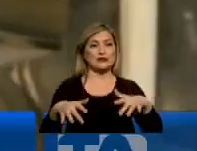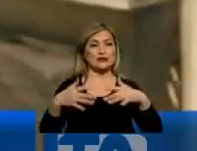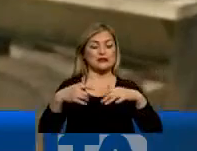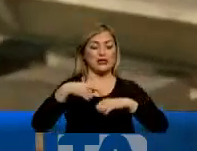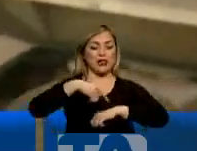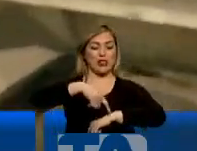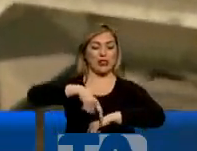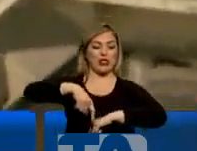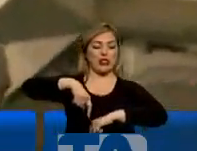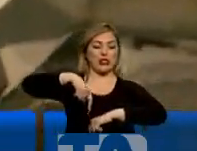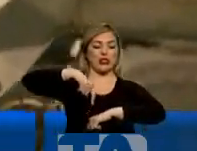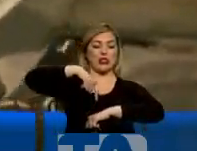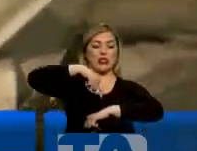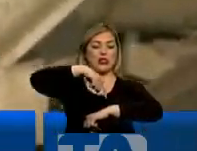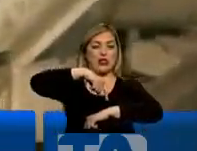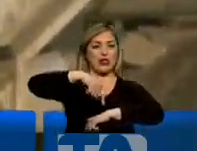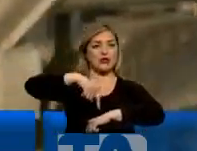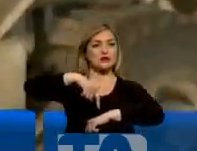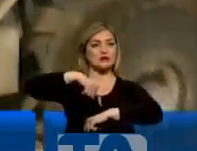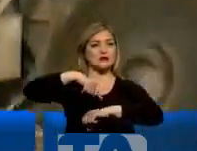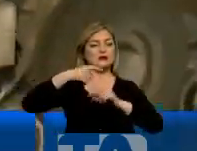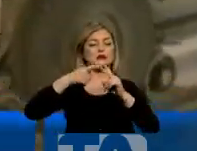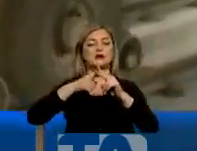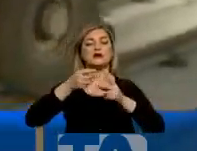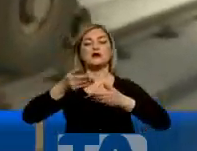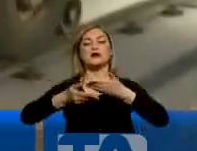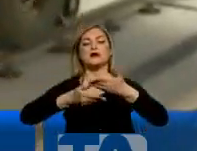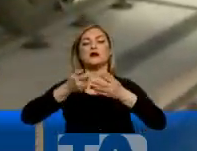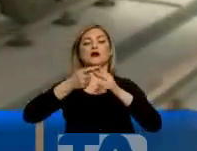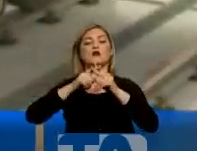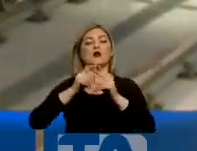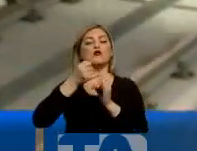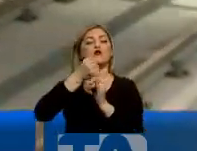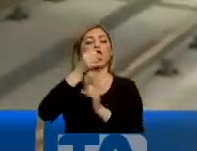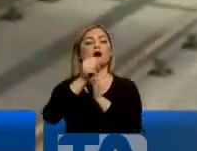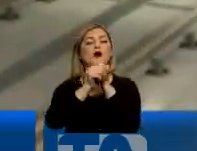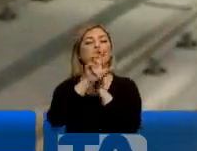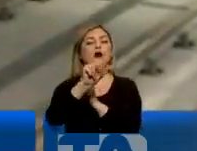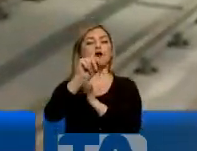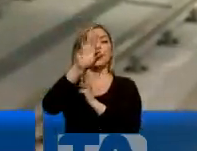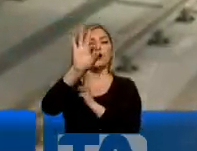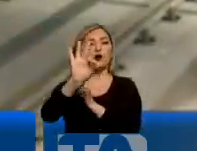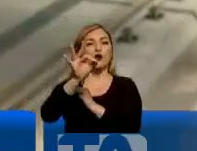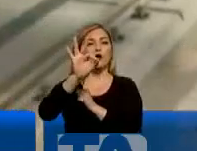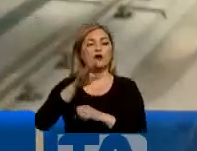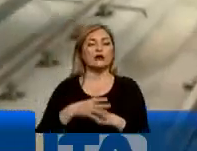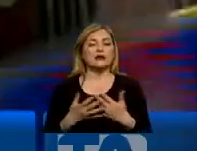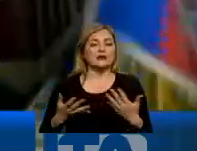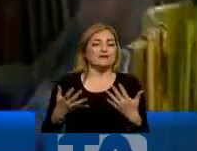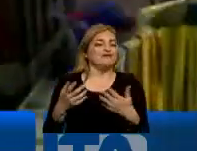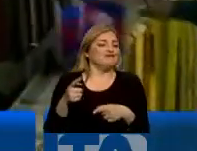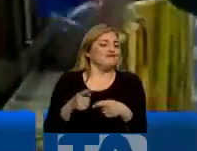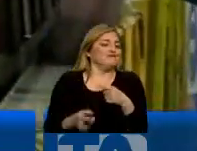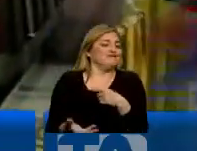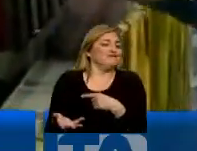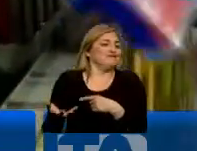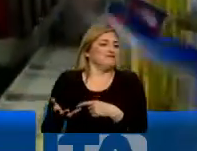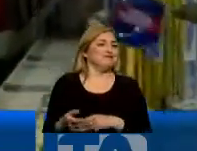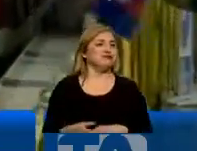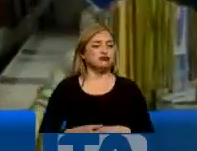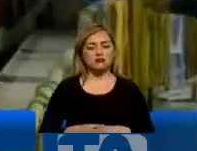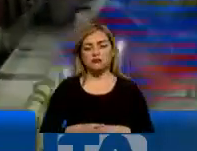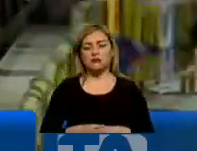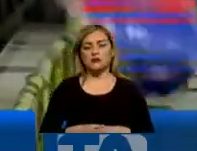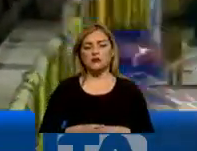tan largos. Originalmente la operación comercial debía empezar a finales de 2019, pero no fue así. Y ahora muchos